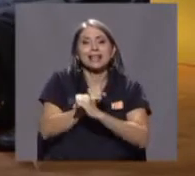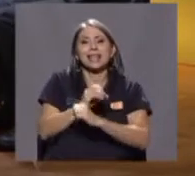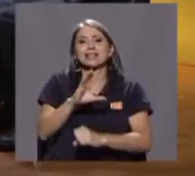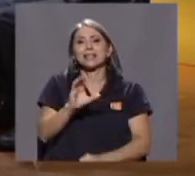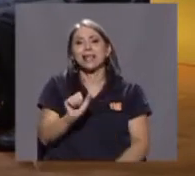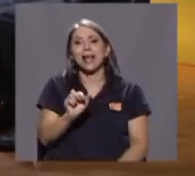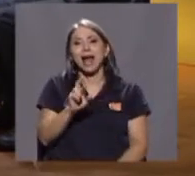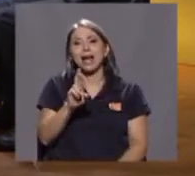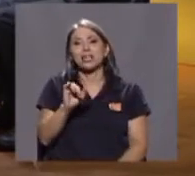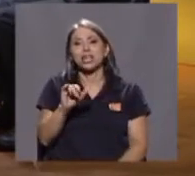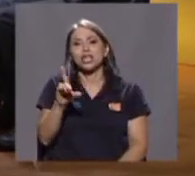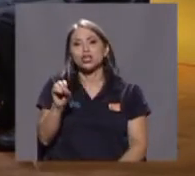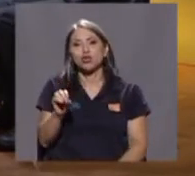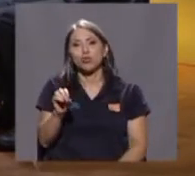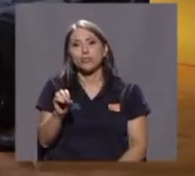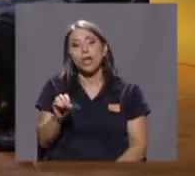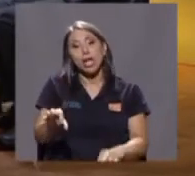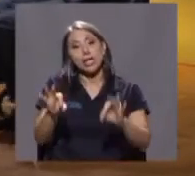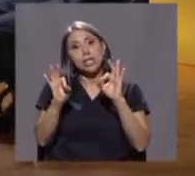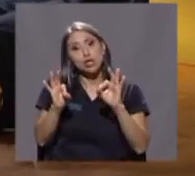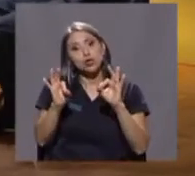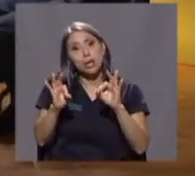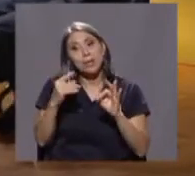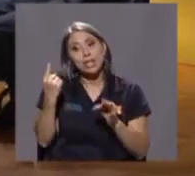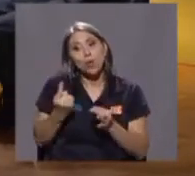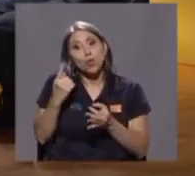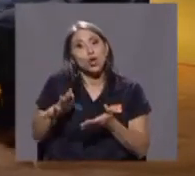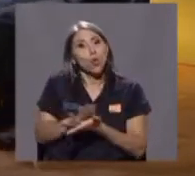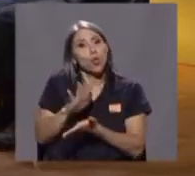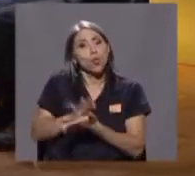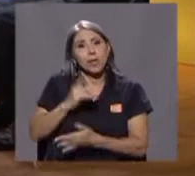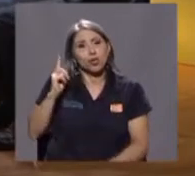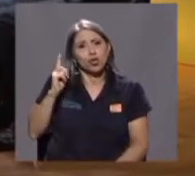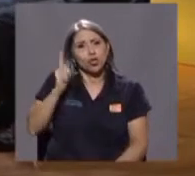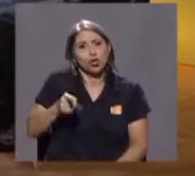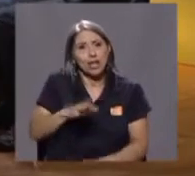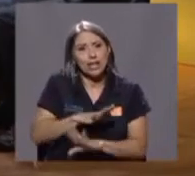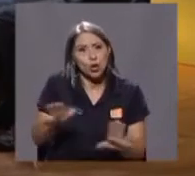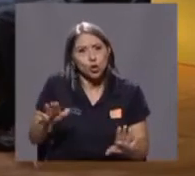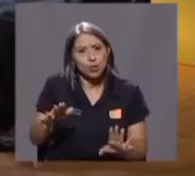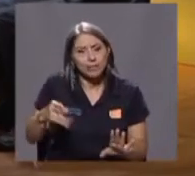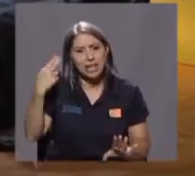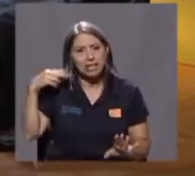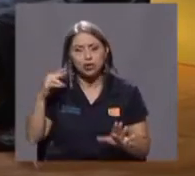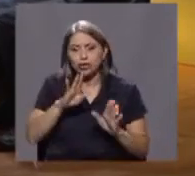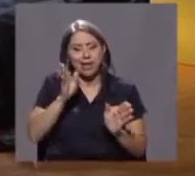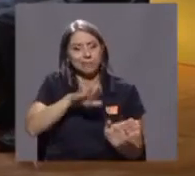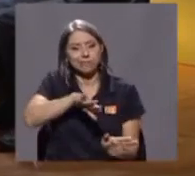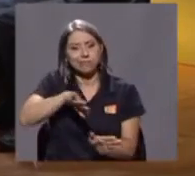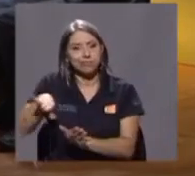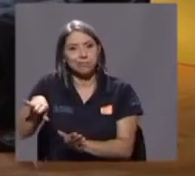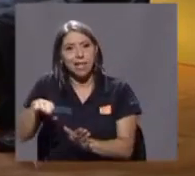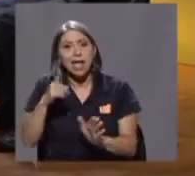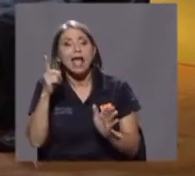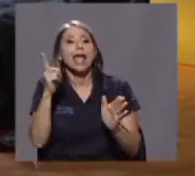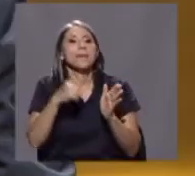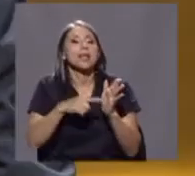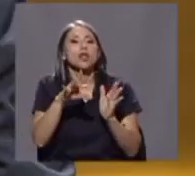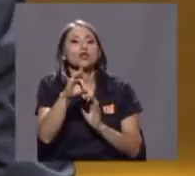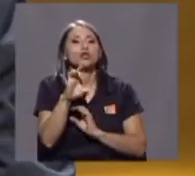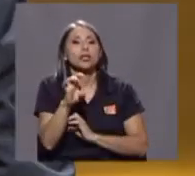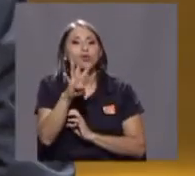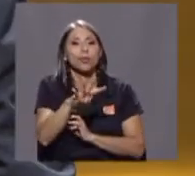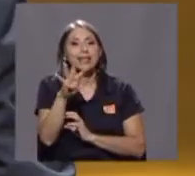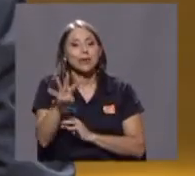dichosamente el único documento totalitario que hemos tenido en la historia constitucional, y ya a partir del 44 se restablece